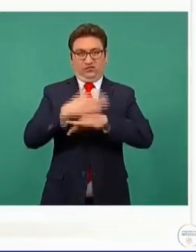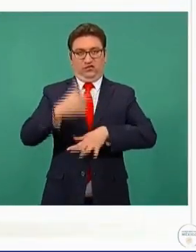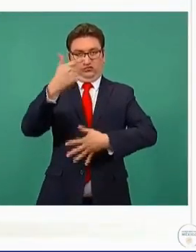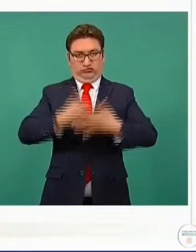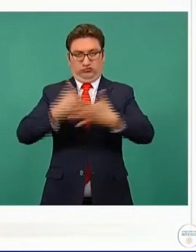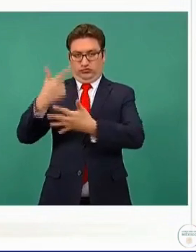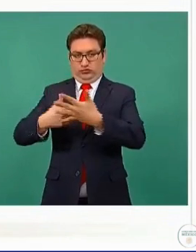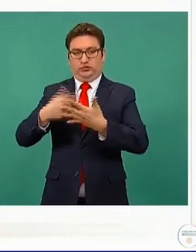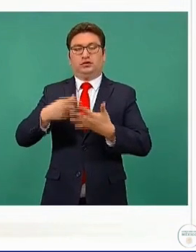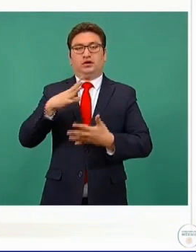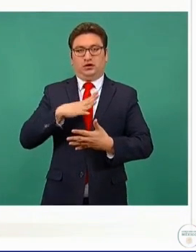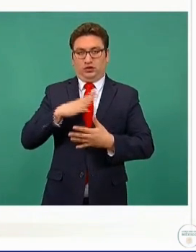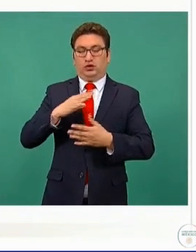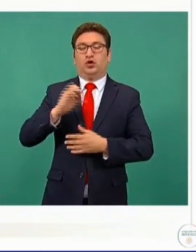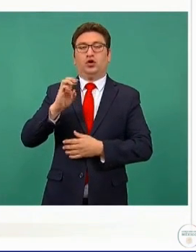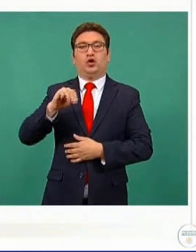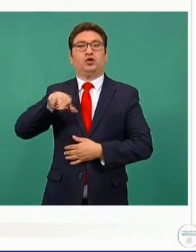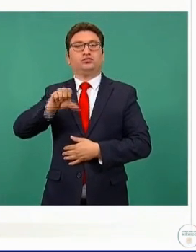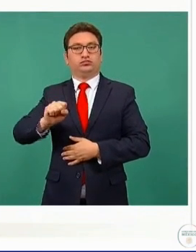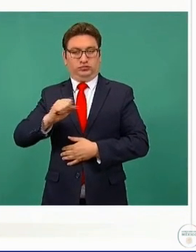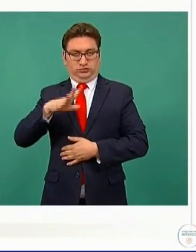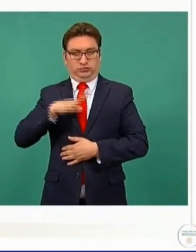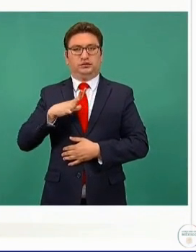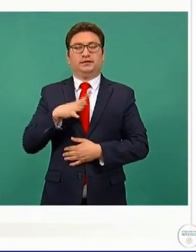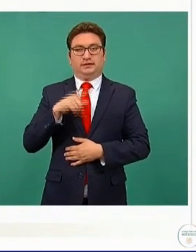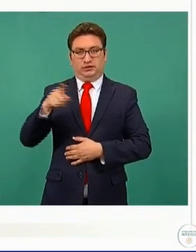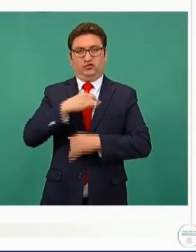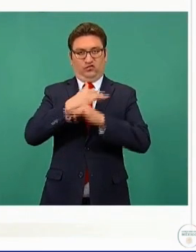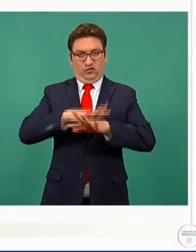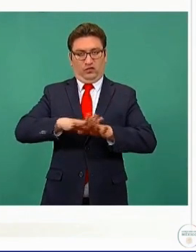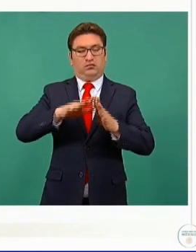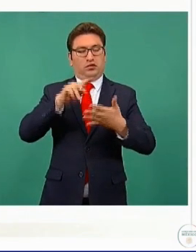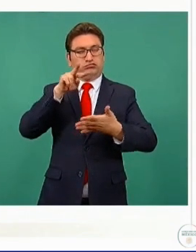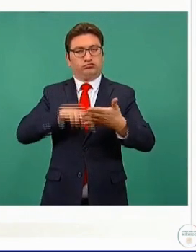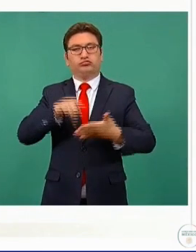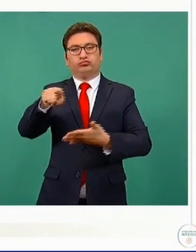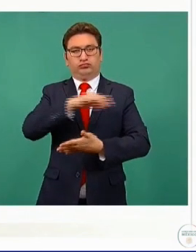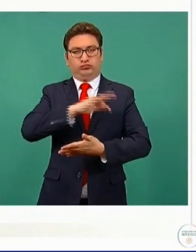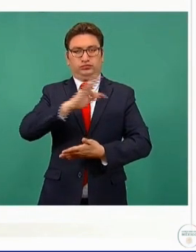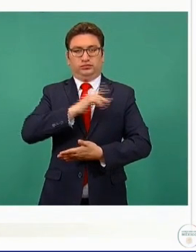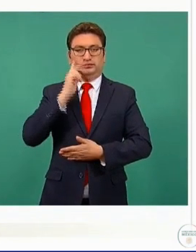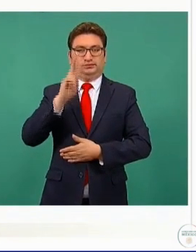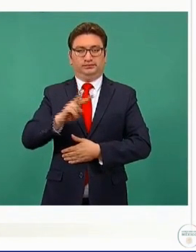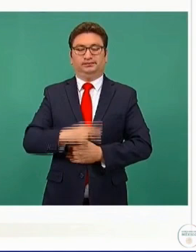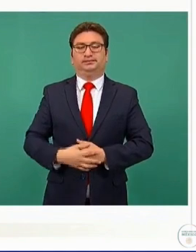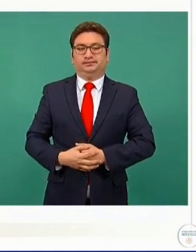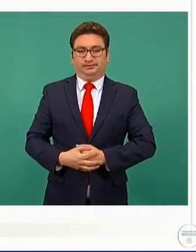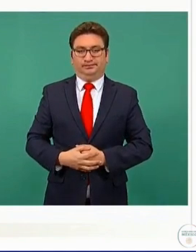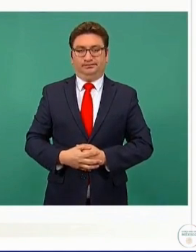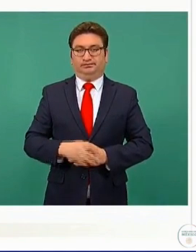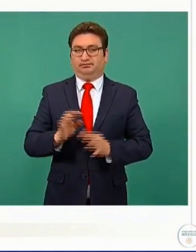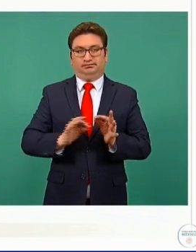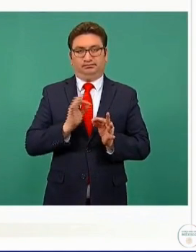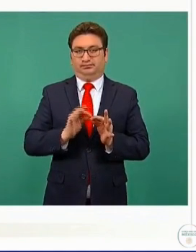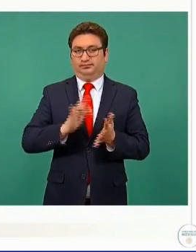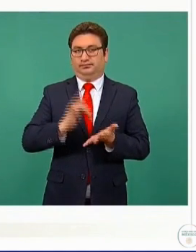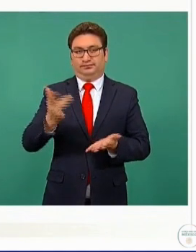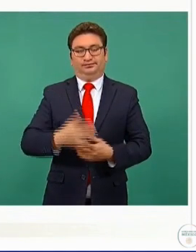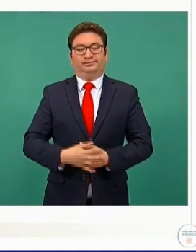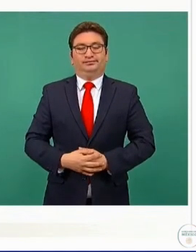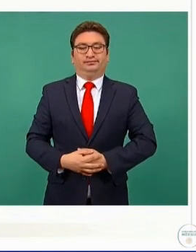que recaba tanto la Organización Mundial de la Salud como distintos portales de integración de información. Esto es todo. Muchas gracias.